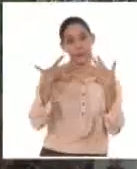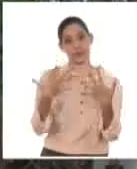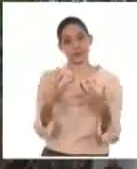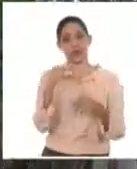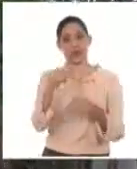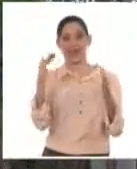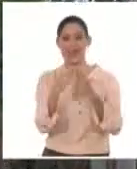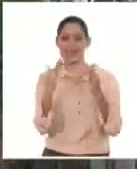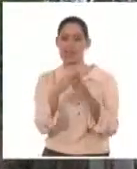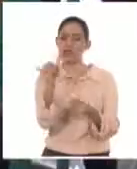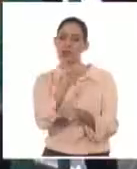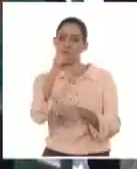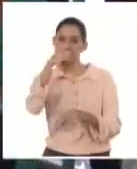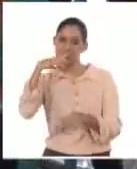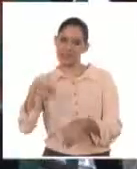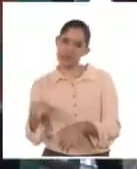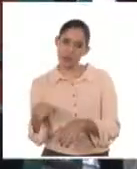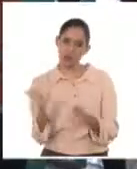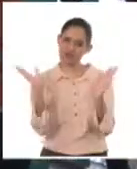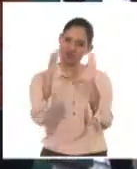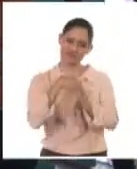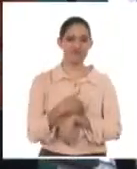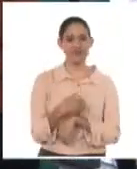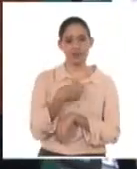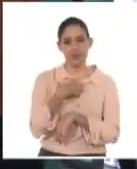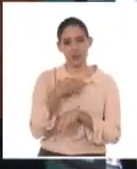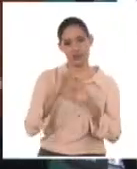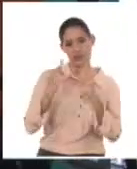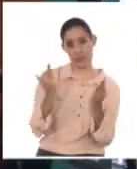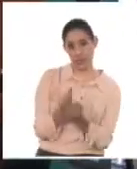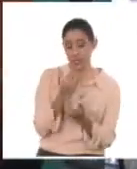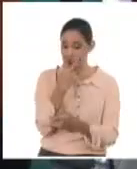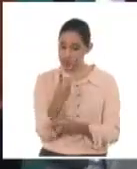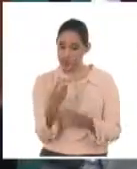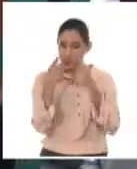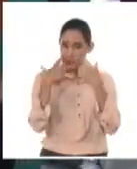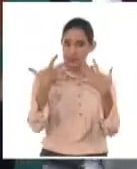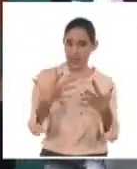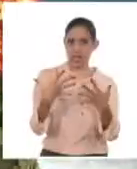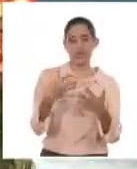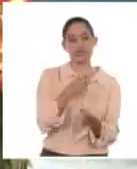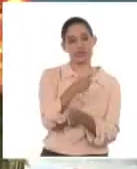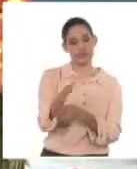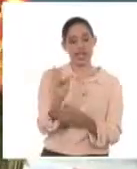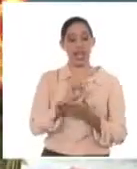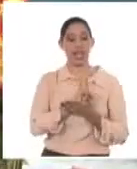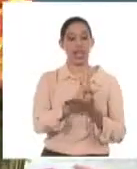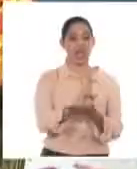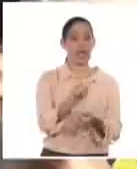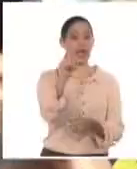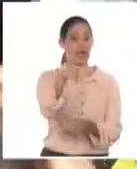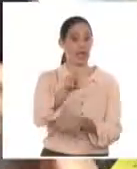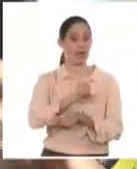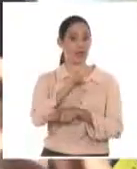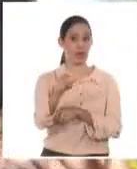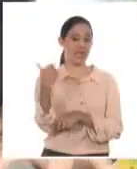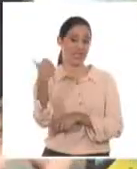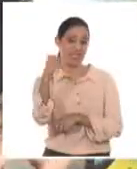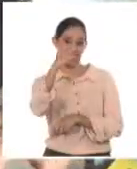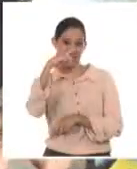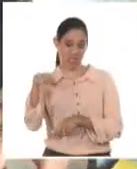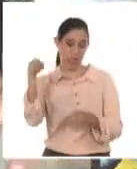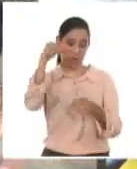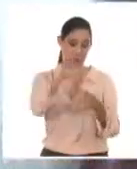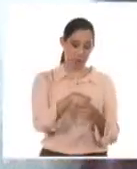de Niños sin Amparo Familiar de Víbora Park y que recorriera el presidente este lunes. Aquí, 10 niños entre 1 y